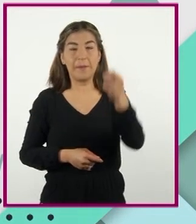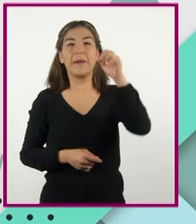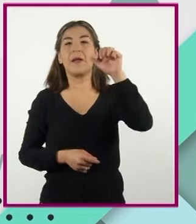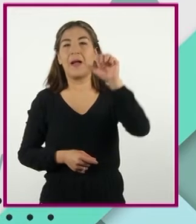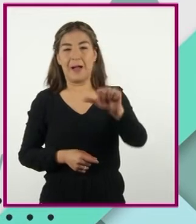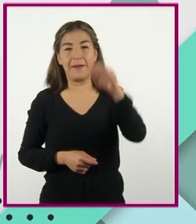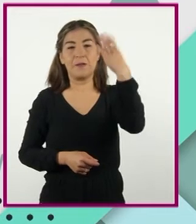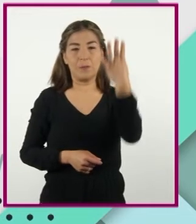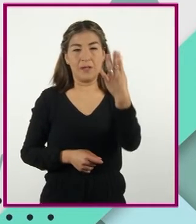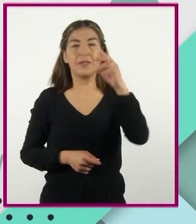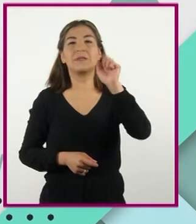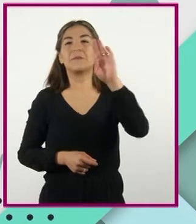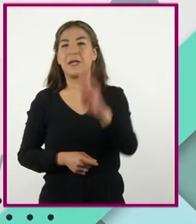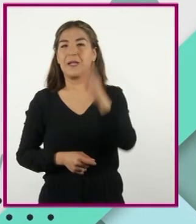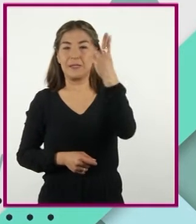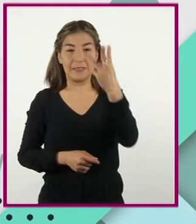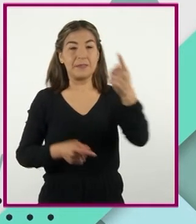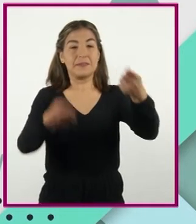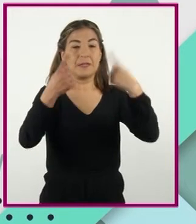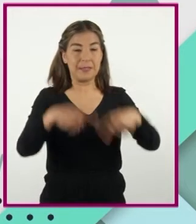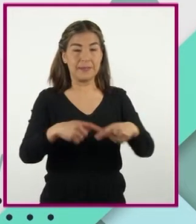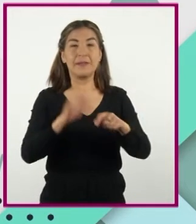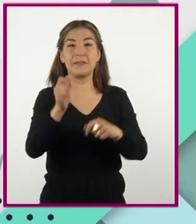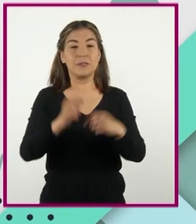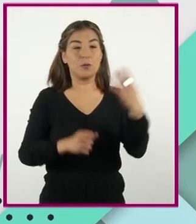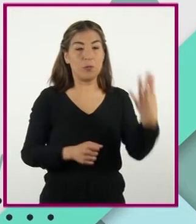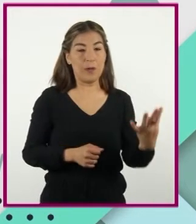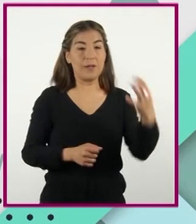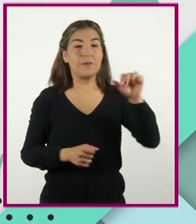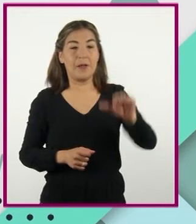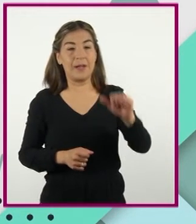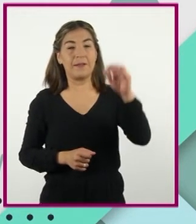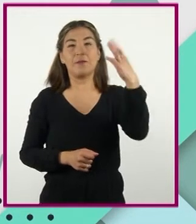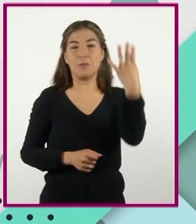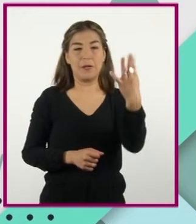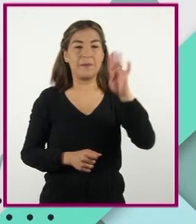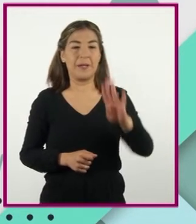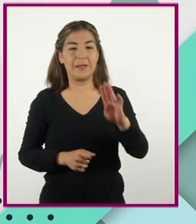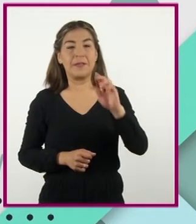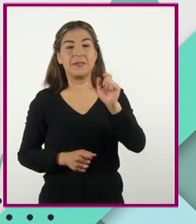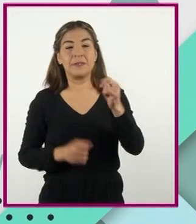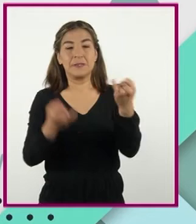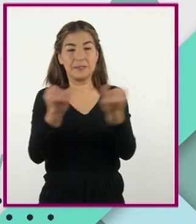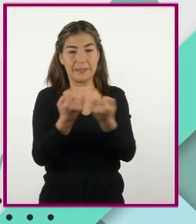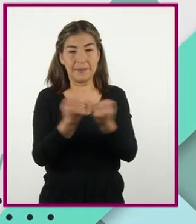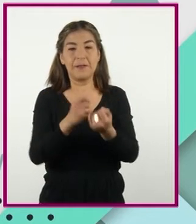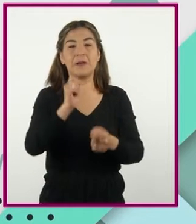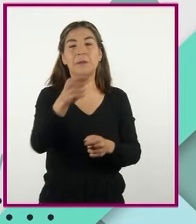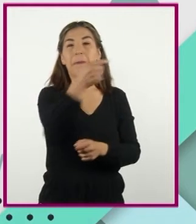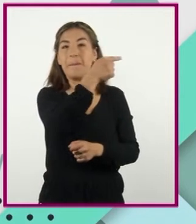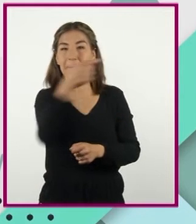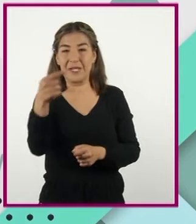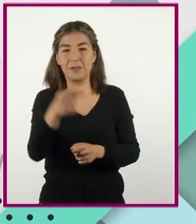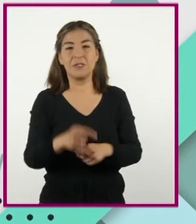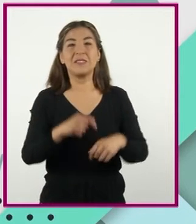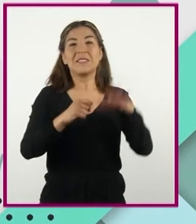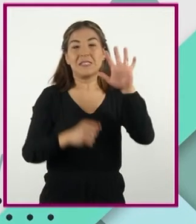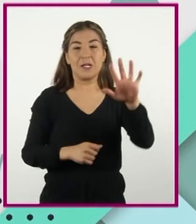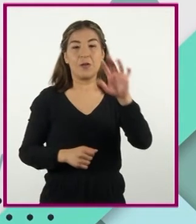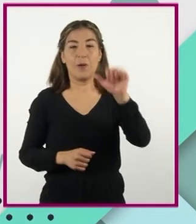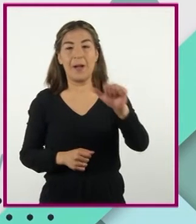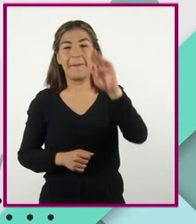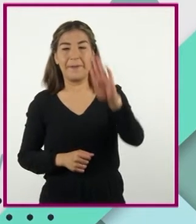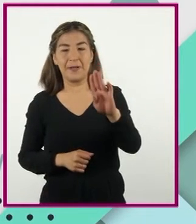cubo es igual a menos 5a a la cuarta b al cubo menos 5ab a la